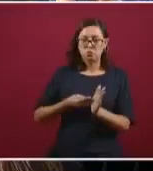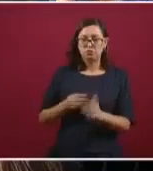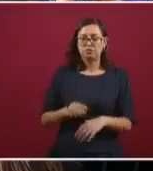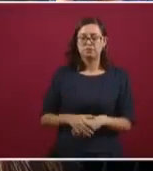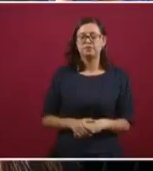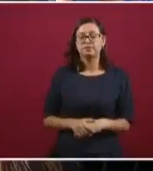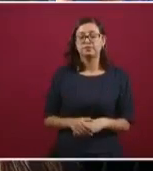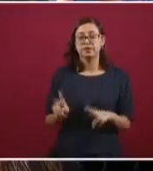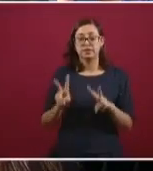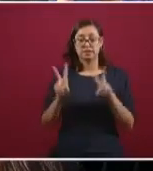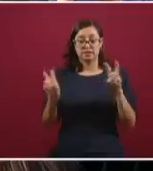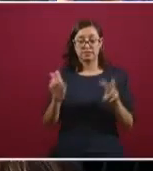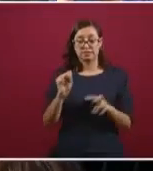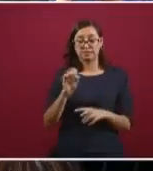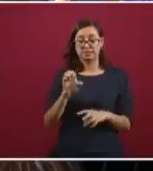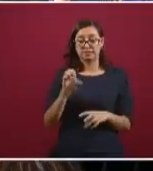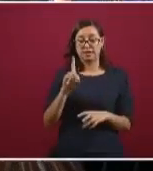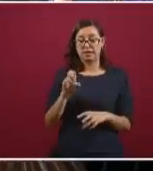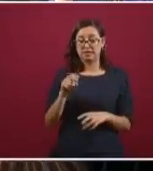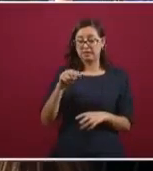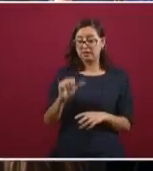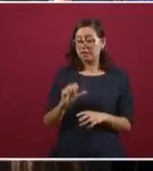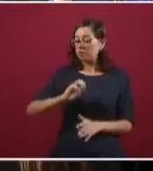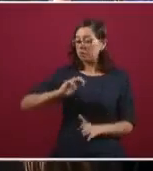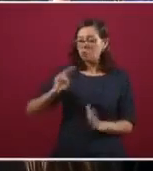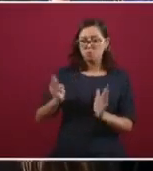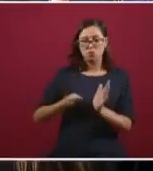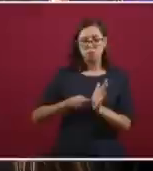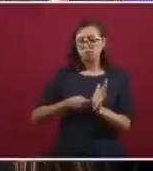Armadas, No aplica una multa.